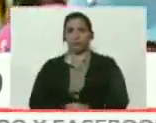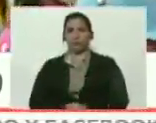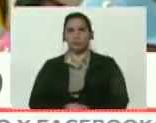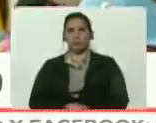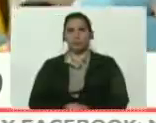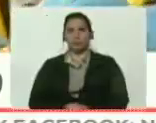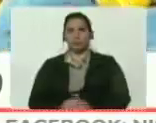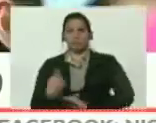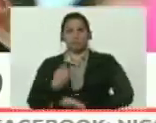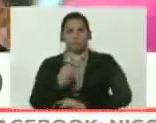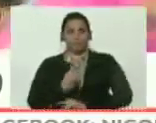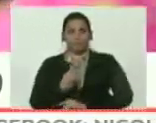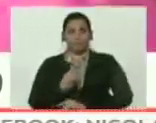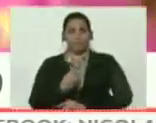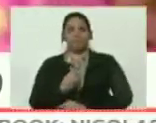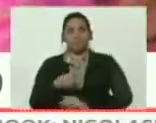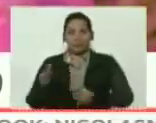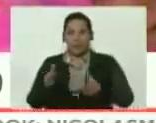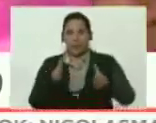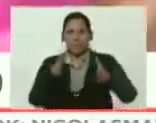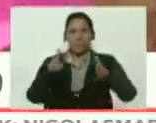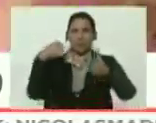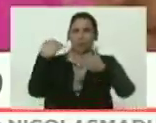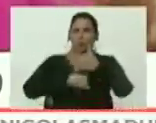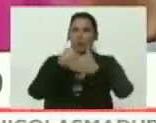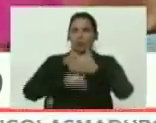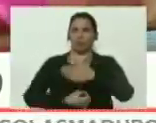en una sola senda de lucha.